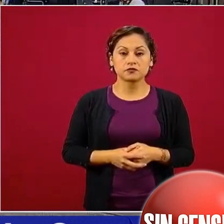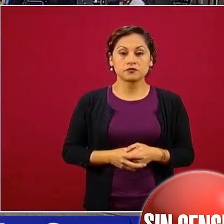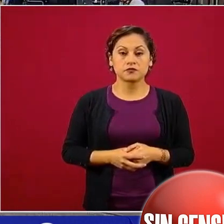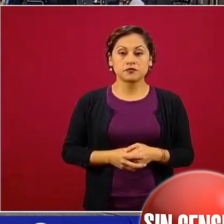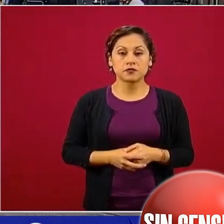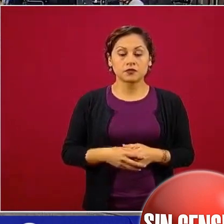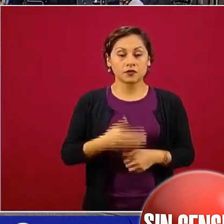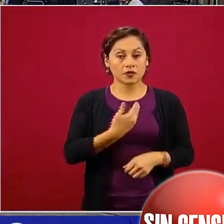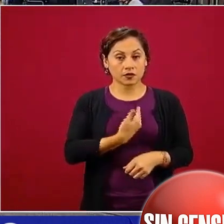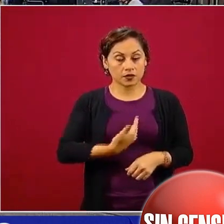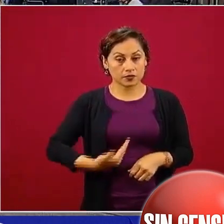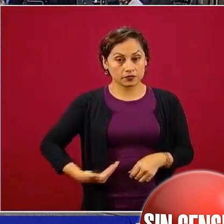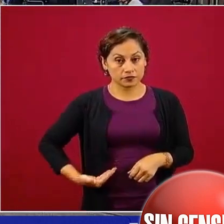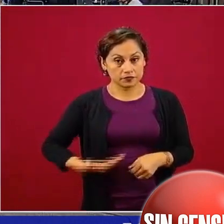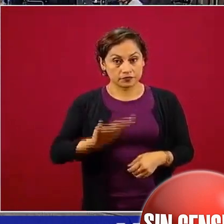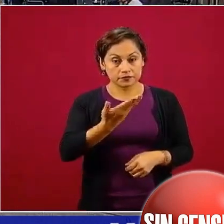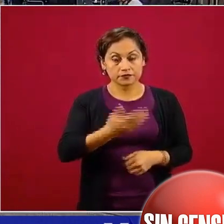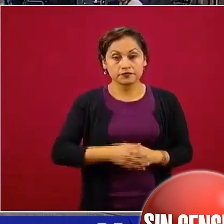Presidente